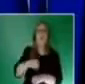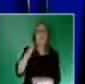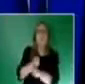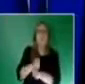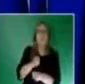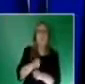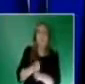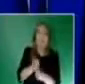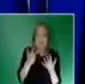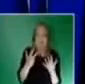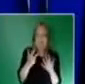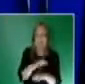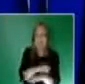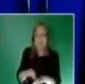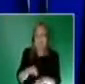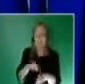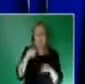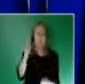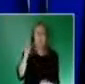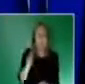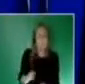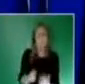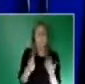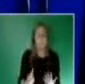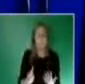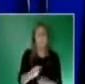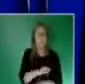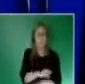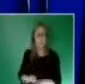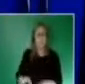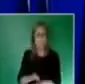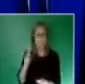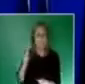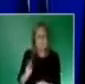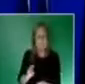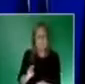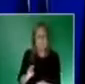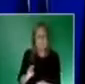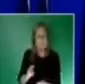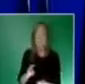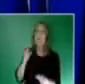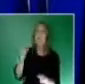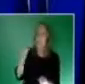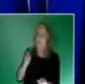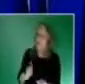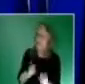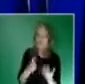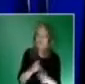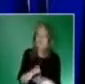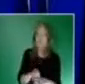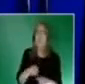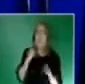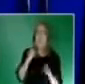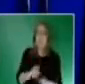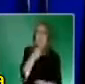pero el que consigue 6 horas se consigue 2 trabajos por lo tanto trabaja más que antes ¿por qué? ¿por qué tiene que pagar una cantidad de